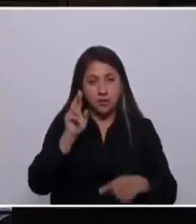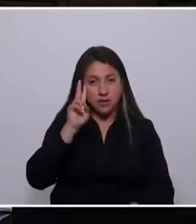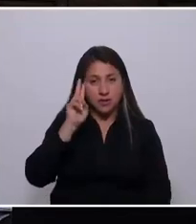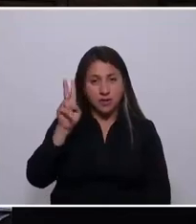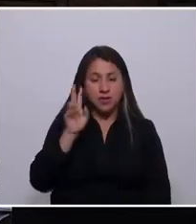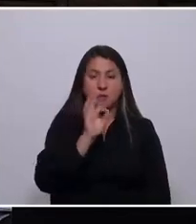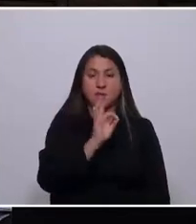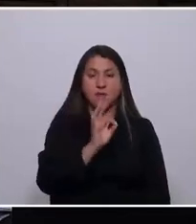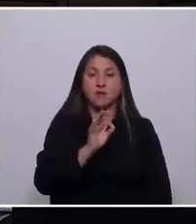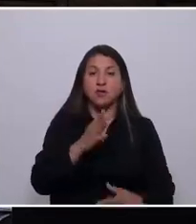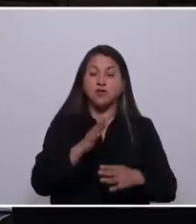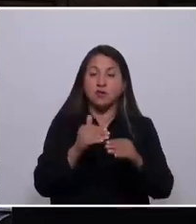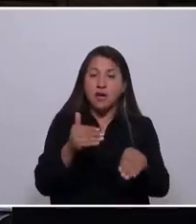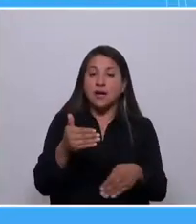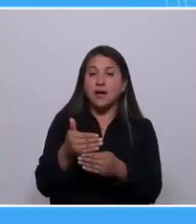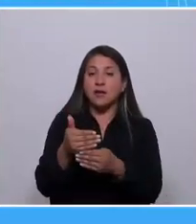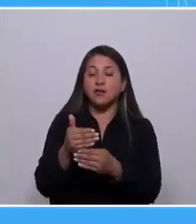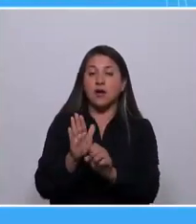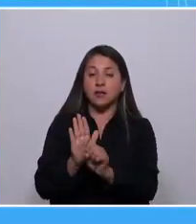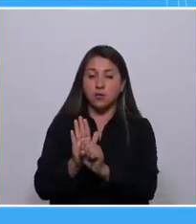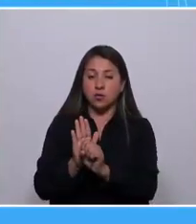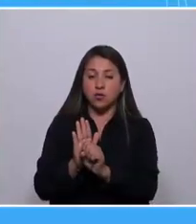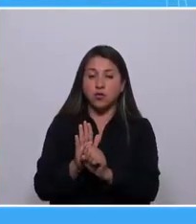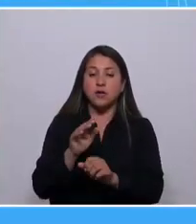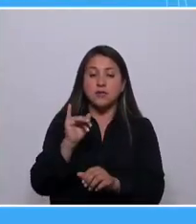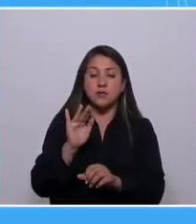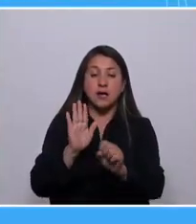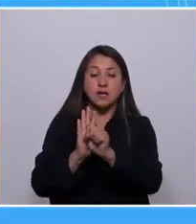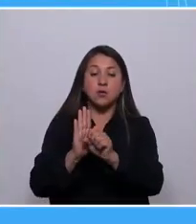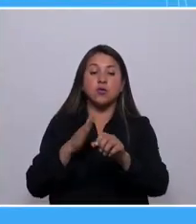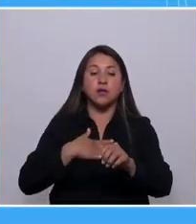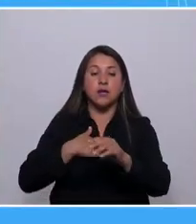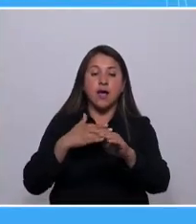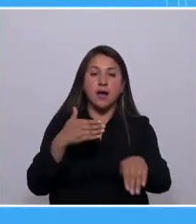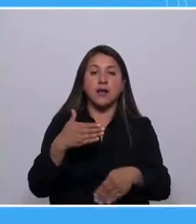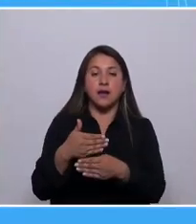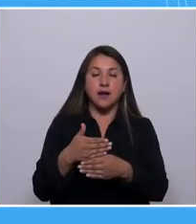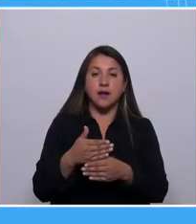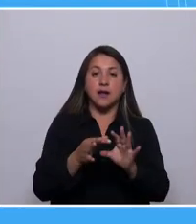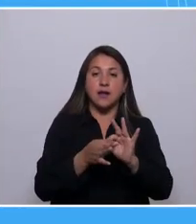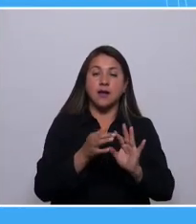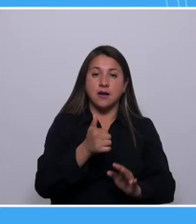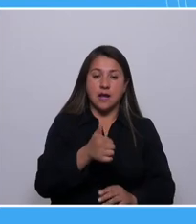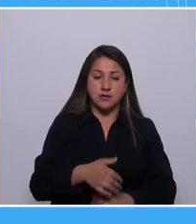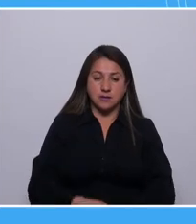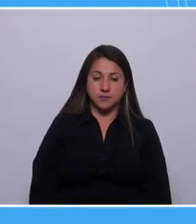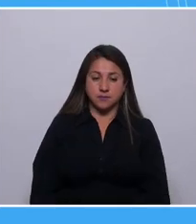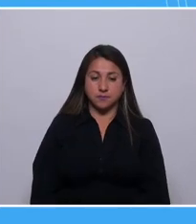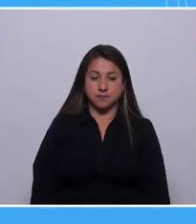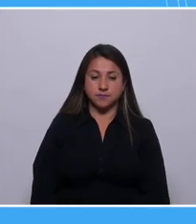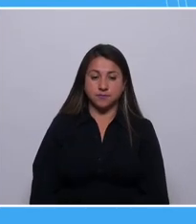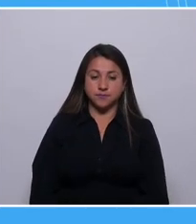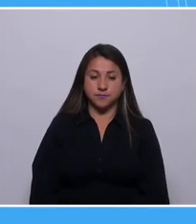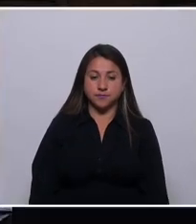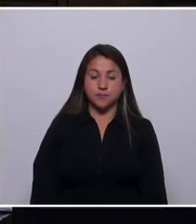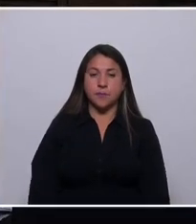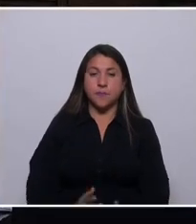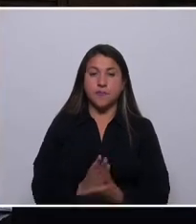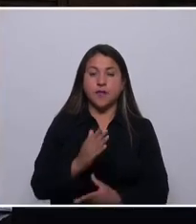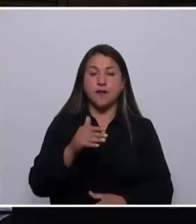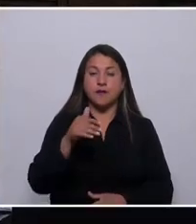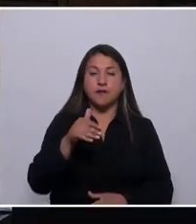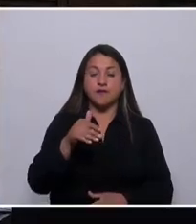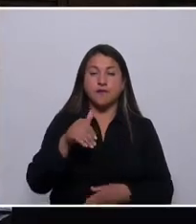Perfecto, entonces está agregando un artículo, ¿no? Un artículo, así es. Gracias, señor secretario. En votación, la